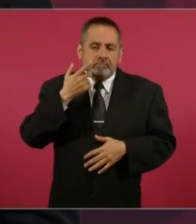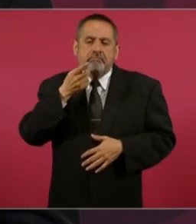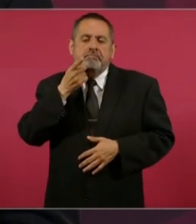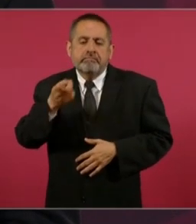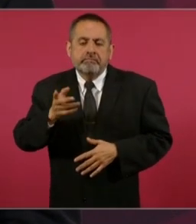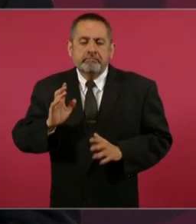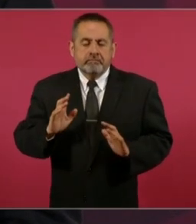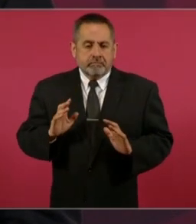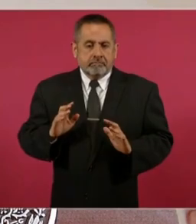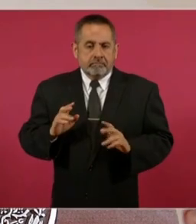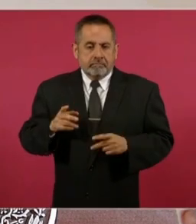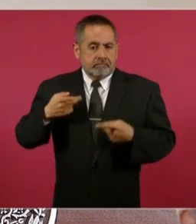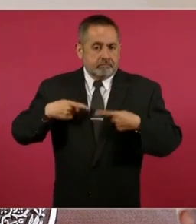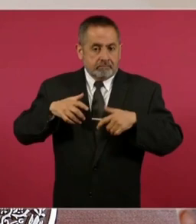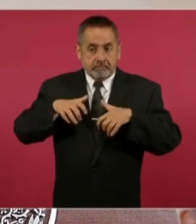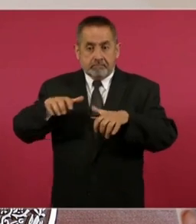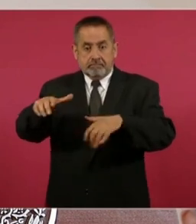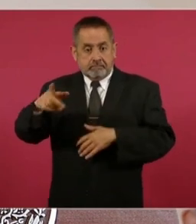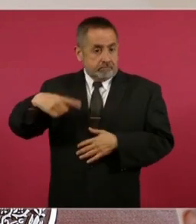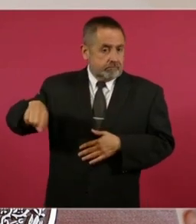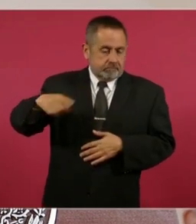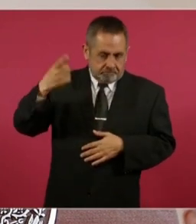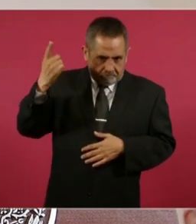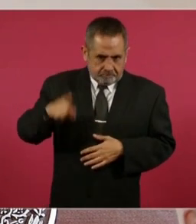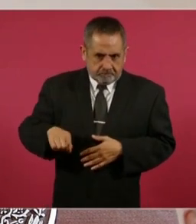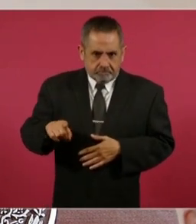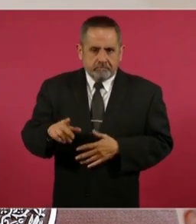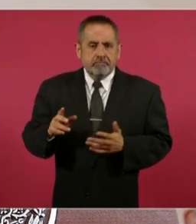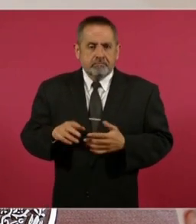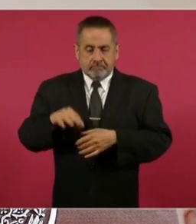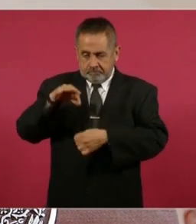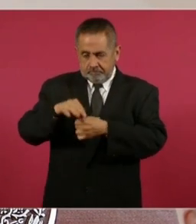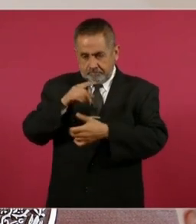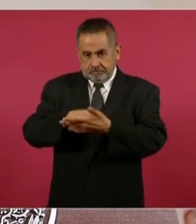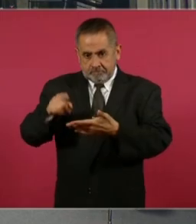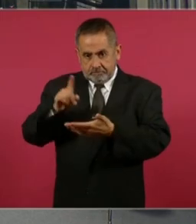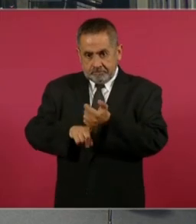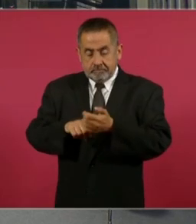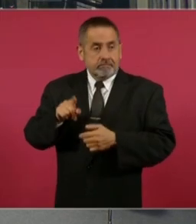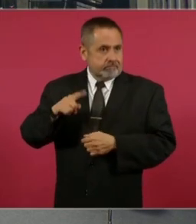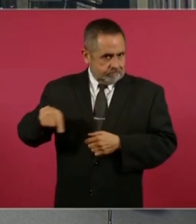que es el que manda en las